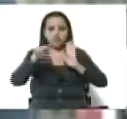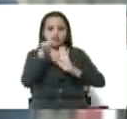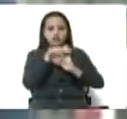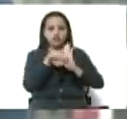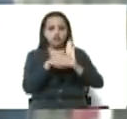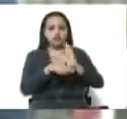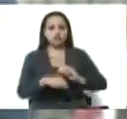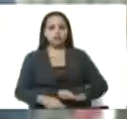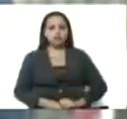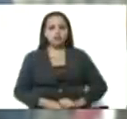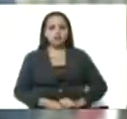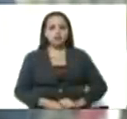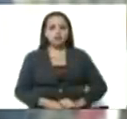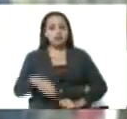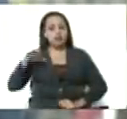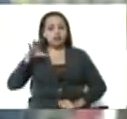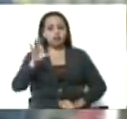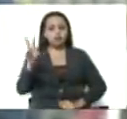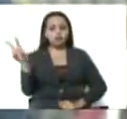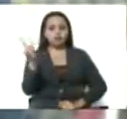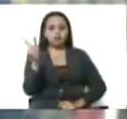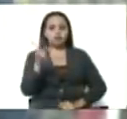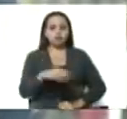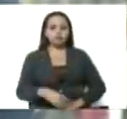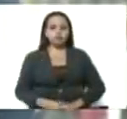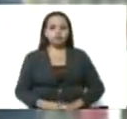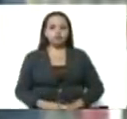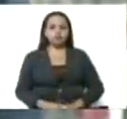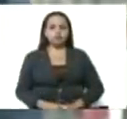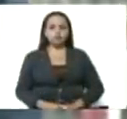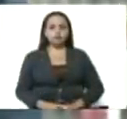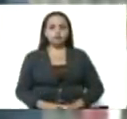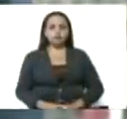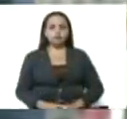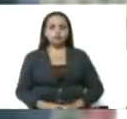de la república bolivariana de venezuela